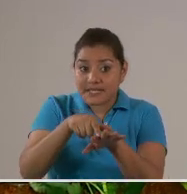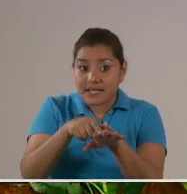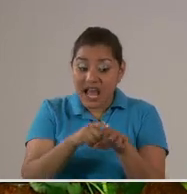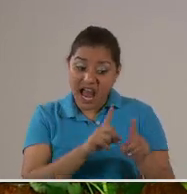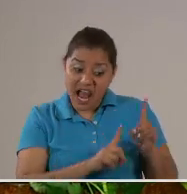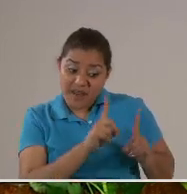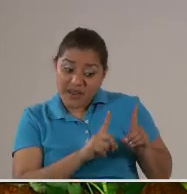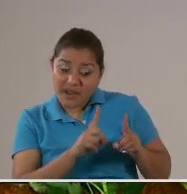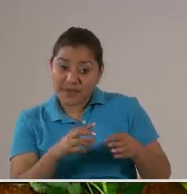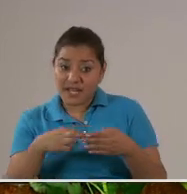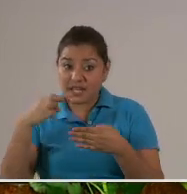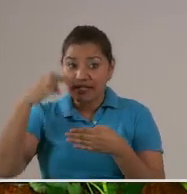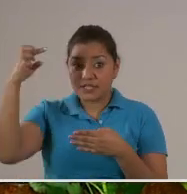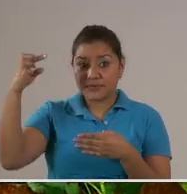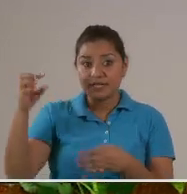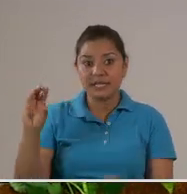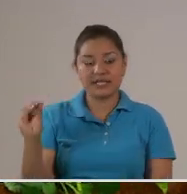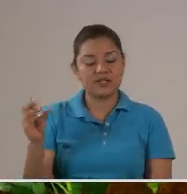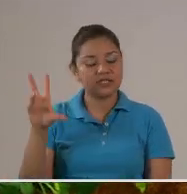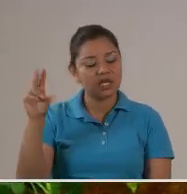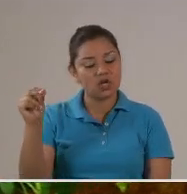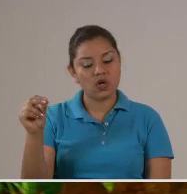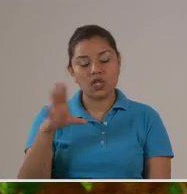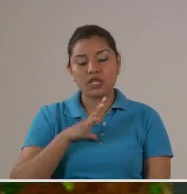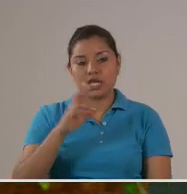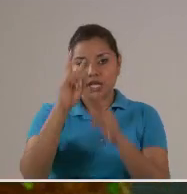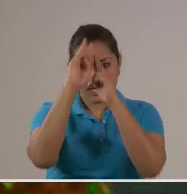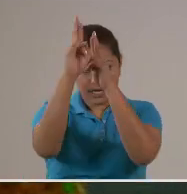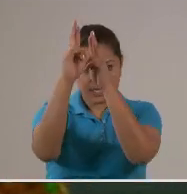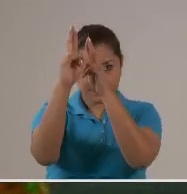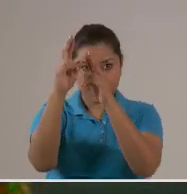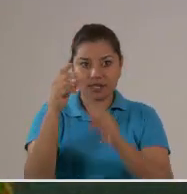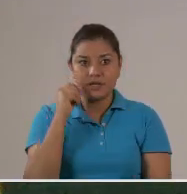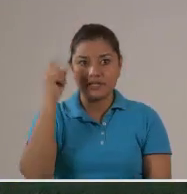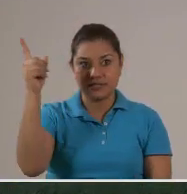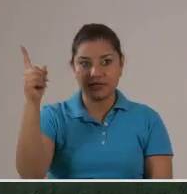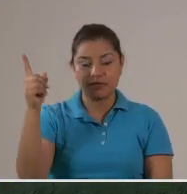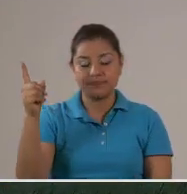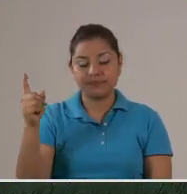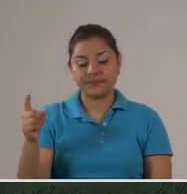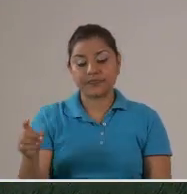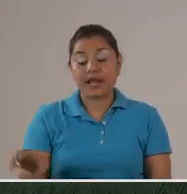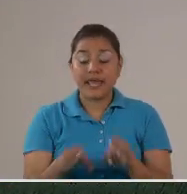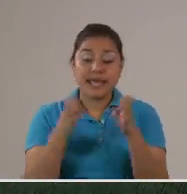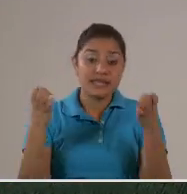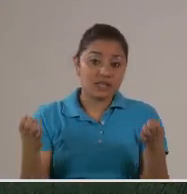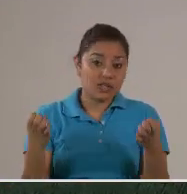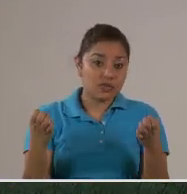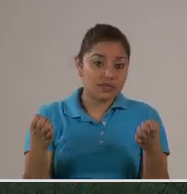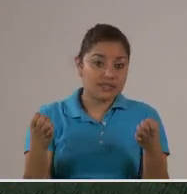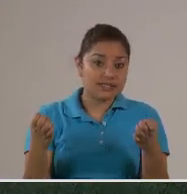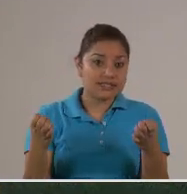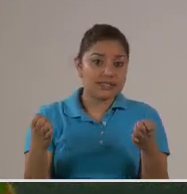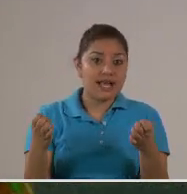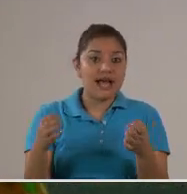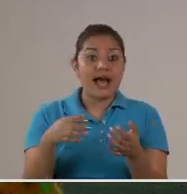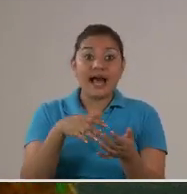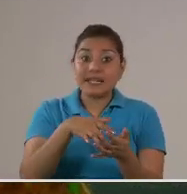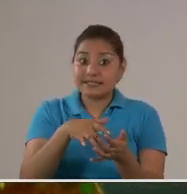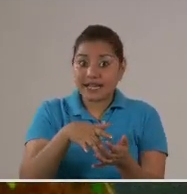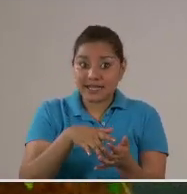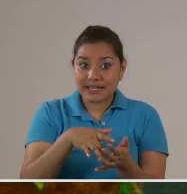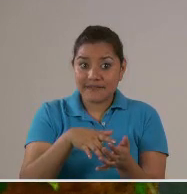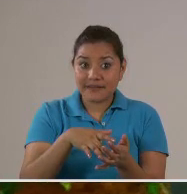la prosperidad de los que no temen a Dios Entonces él al resbalar hubiera podido caer en ese momentito